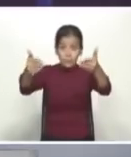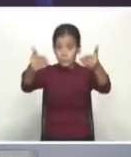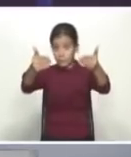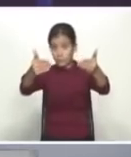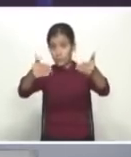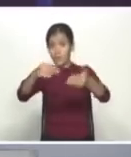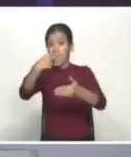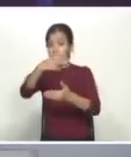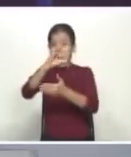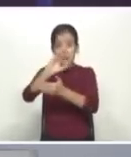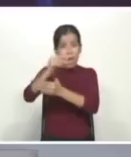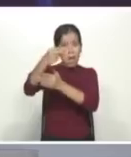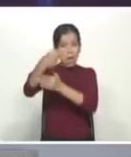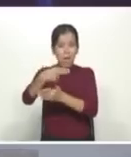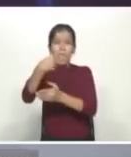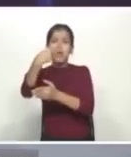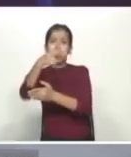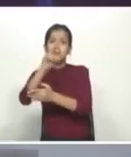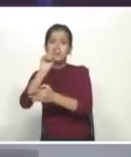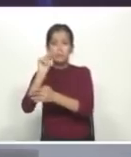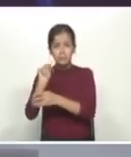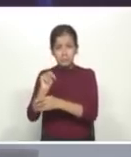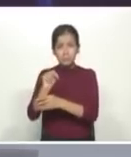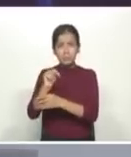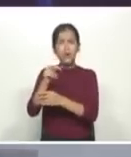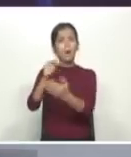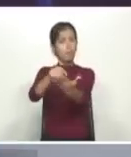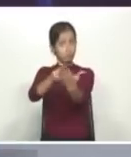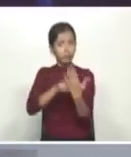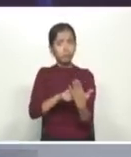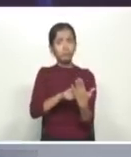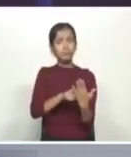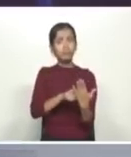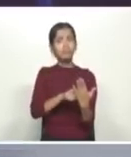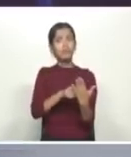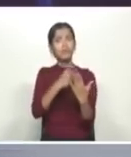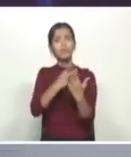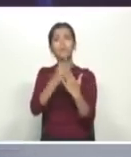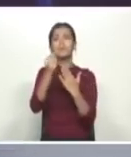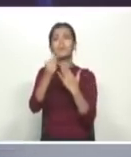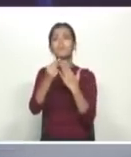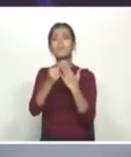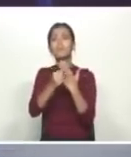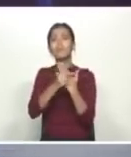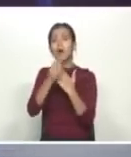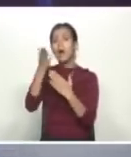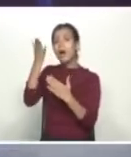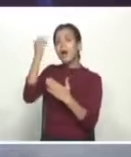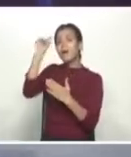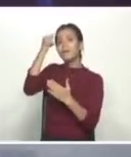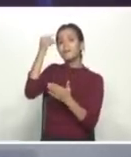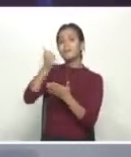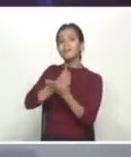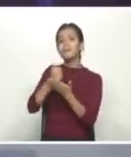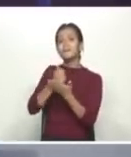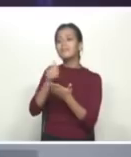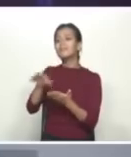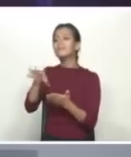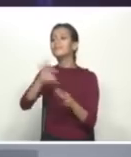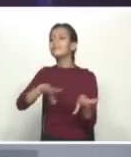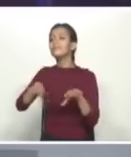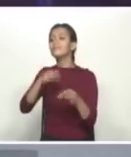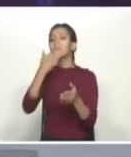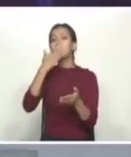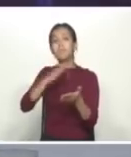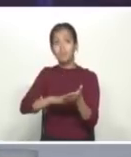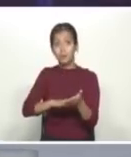Televicentro, HCH, HRN, que muestren un fracaso de ese programa de gobierno que se le planteó al pueblo. Que muestren un fracaso.